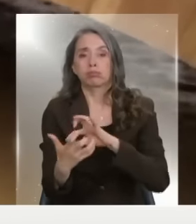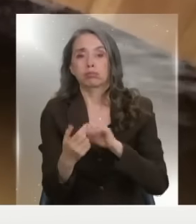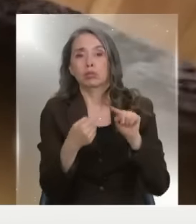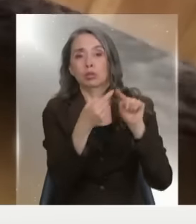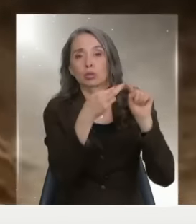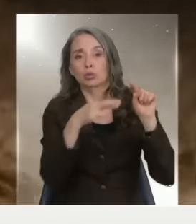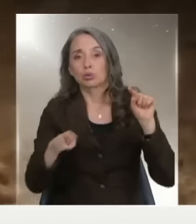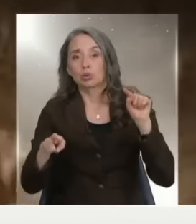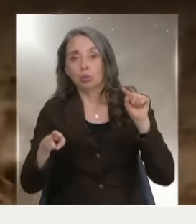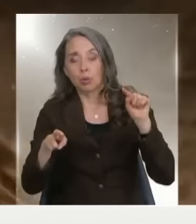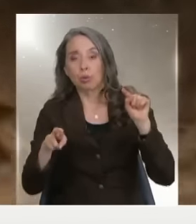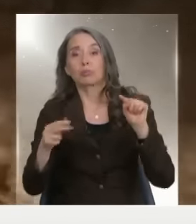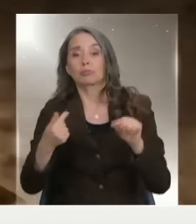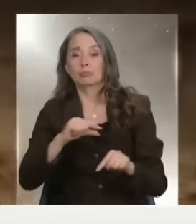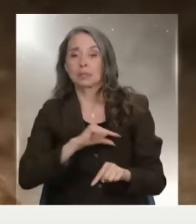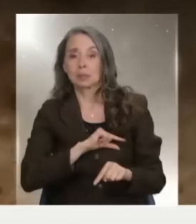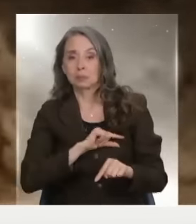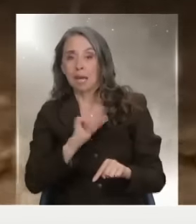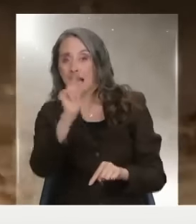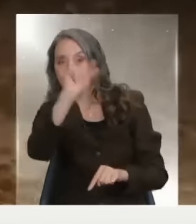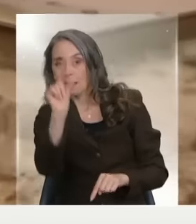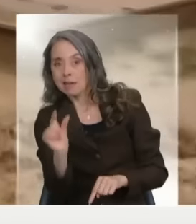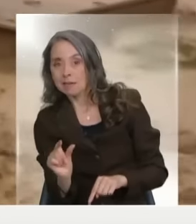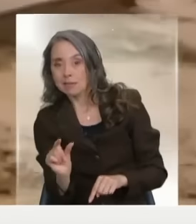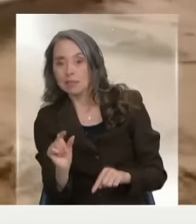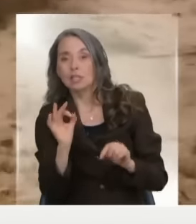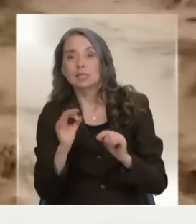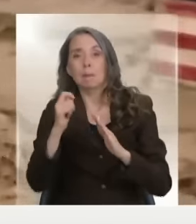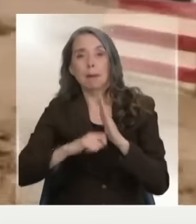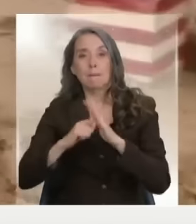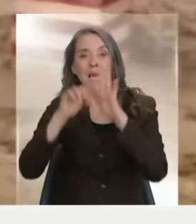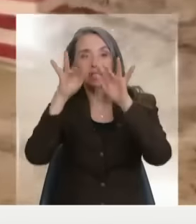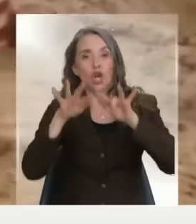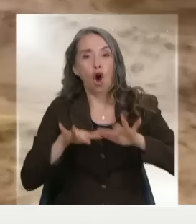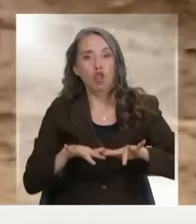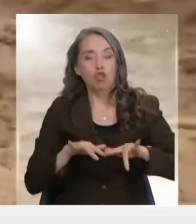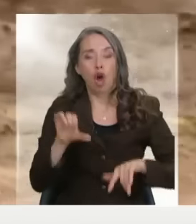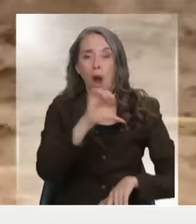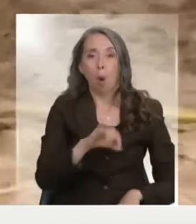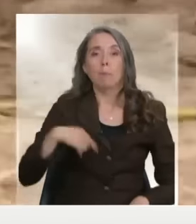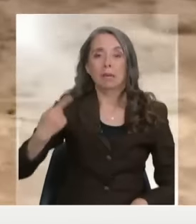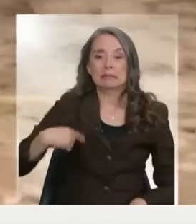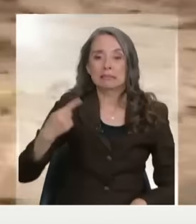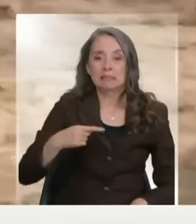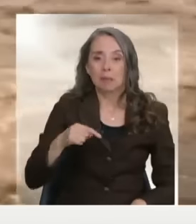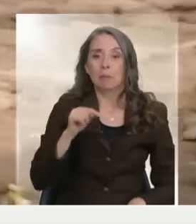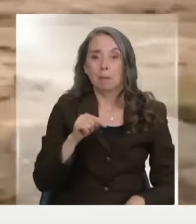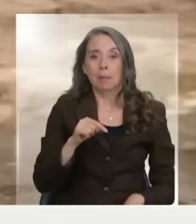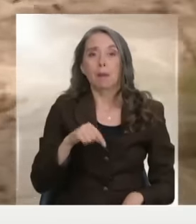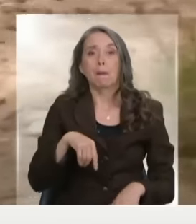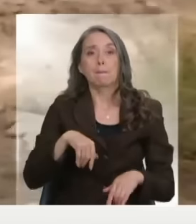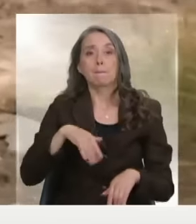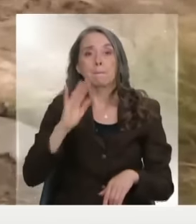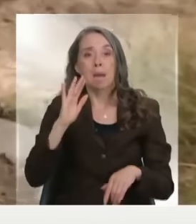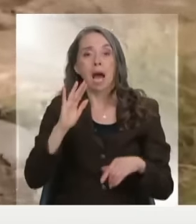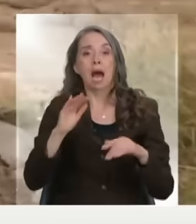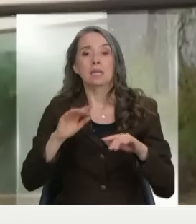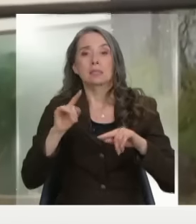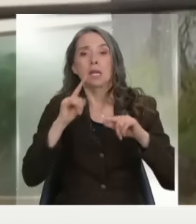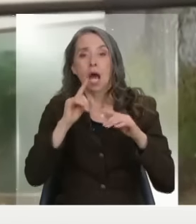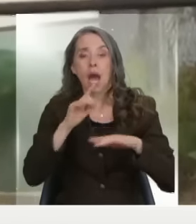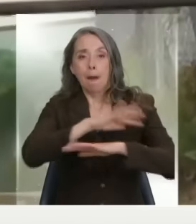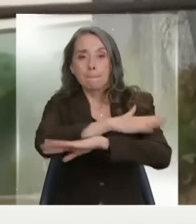sur de la península. Un fenómeno habitual en los otoños europeos, pero que, esta vez, debido a la mayor disposición de humedad